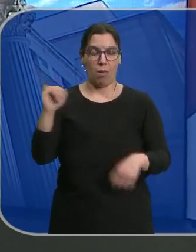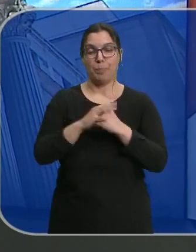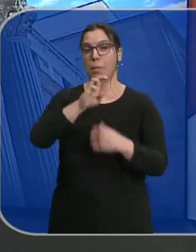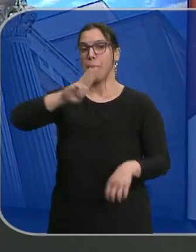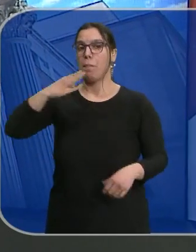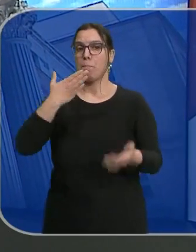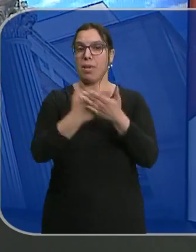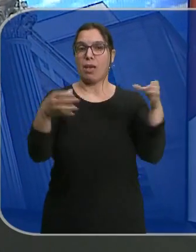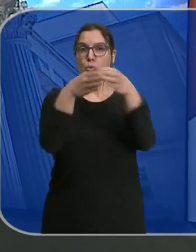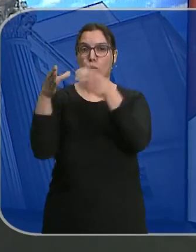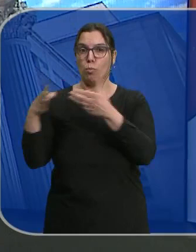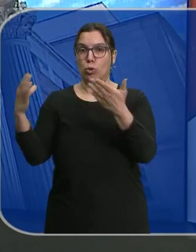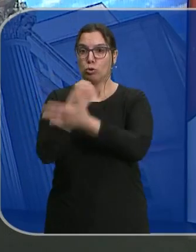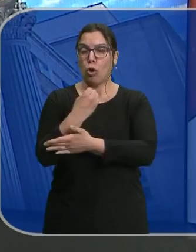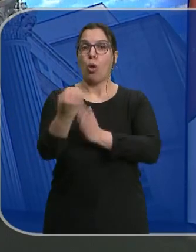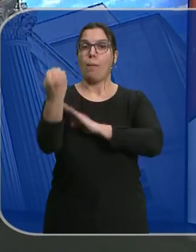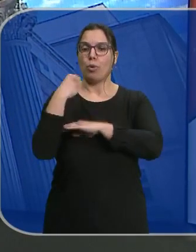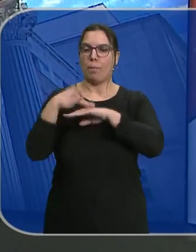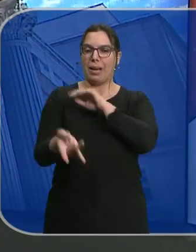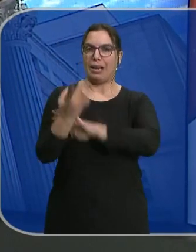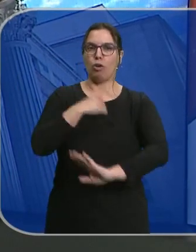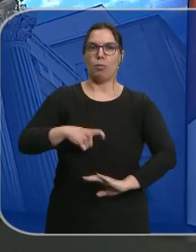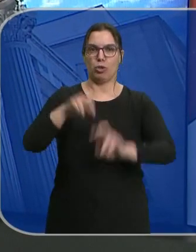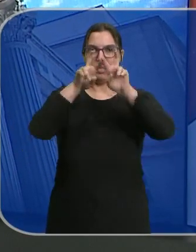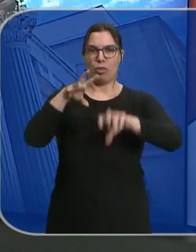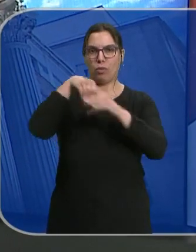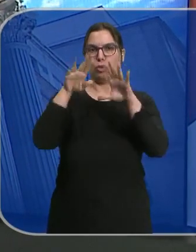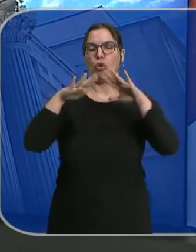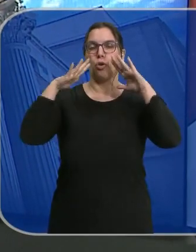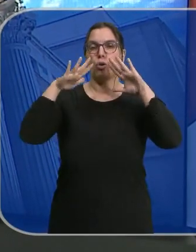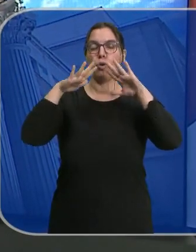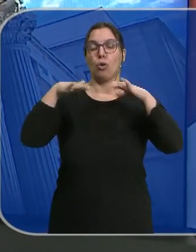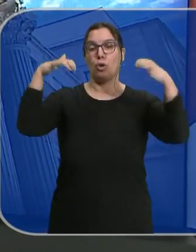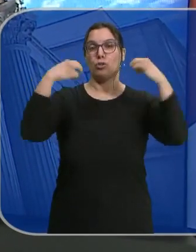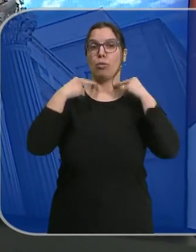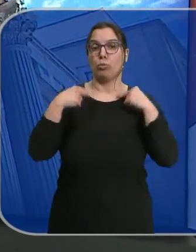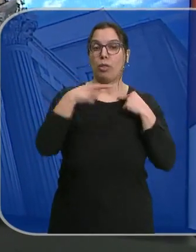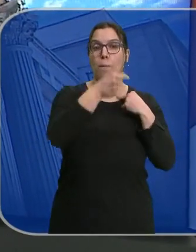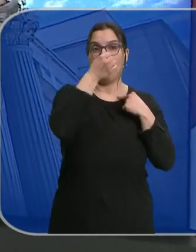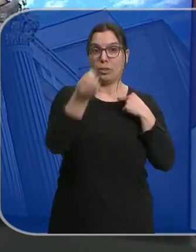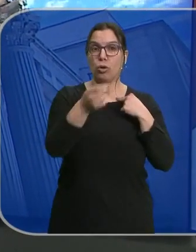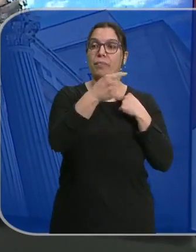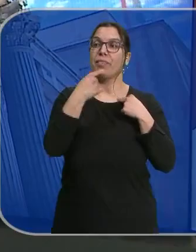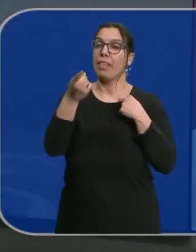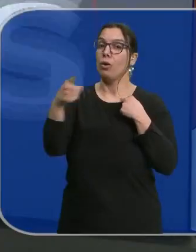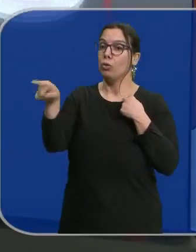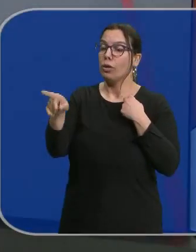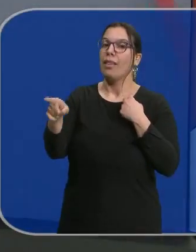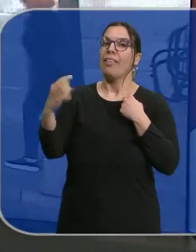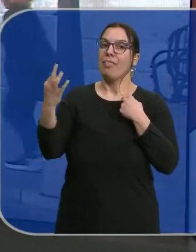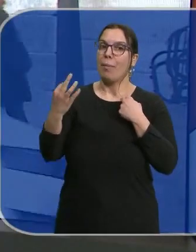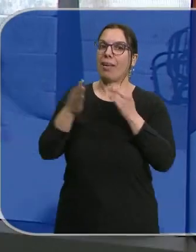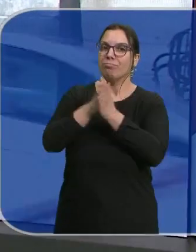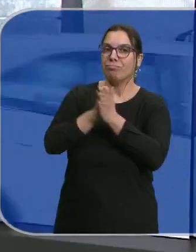PP pide que todos los grupos apoyen la comisión de investigación en el Congreso, incluido el PSOE, que le responde que use el mismo ánimo para